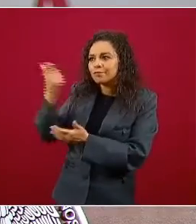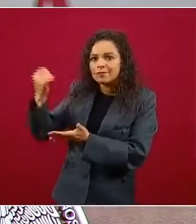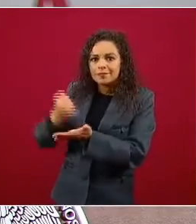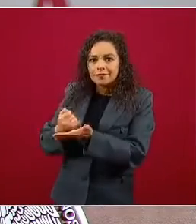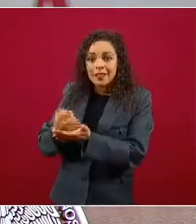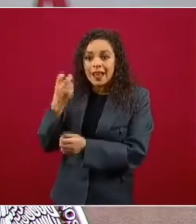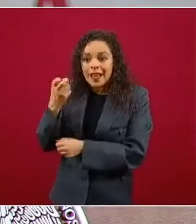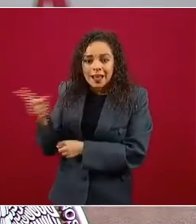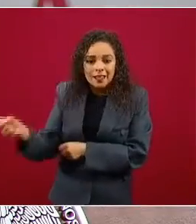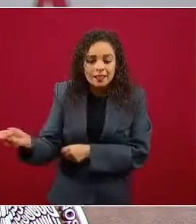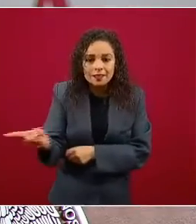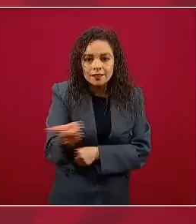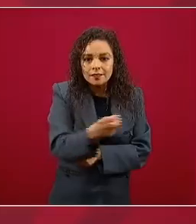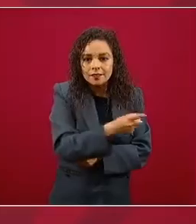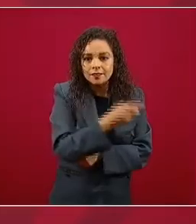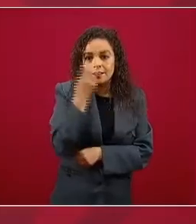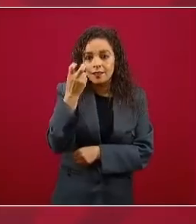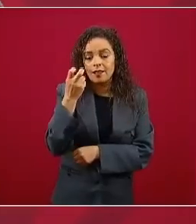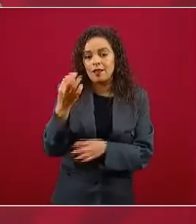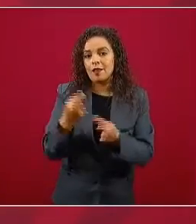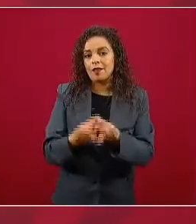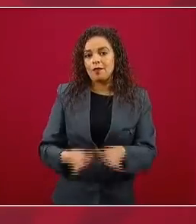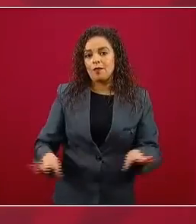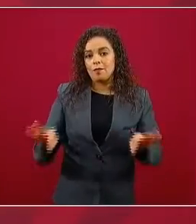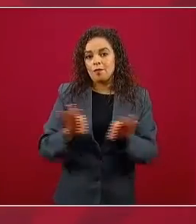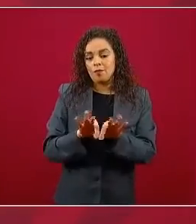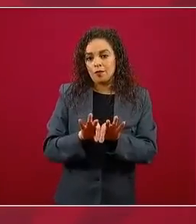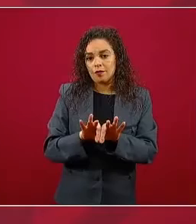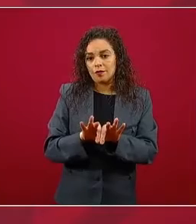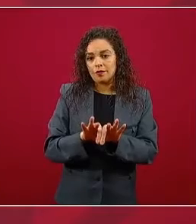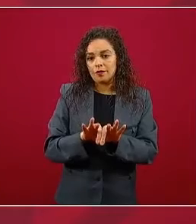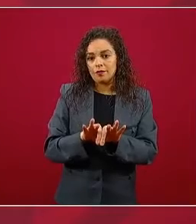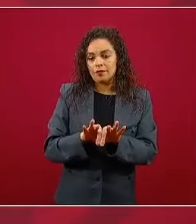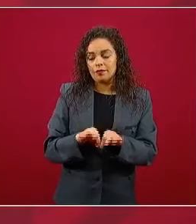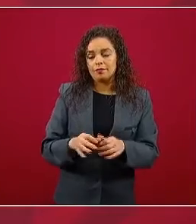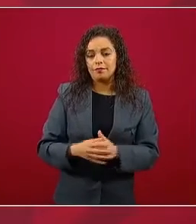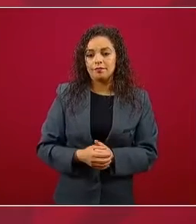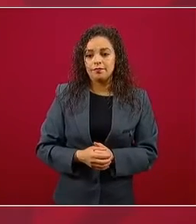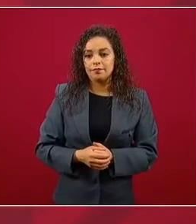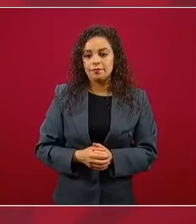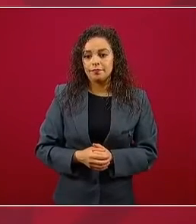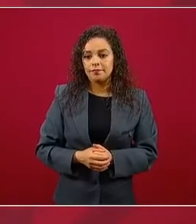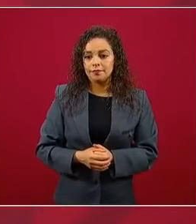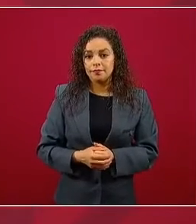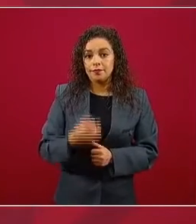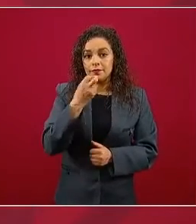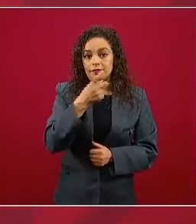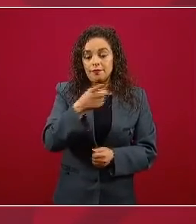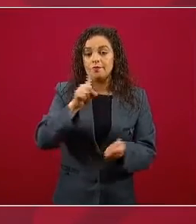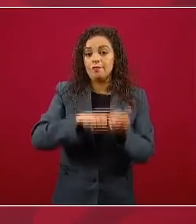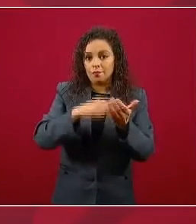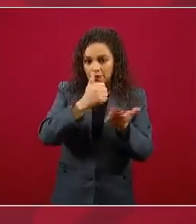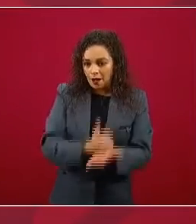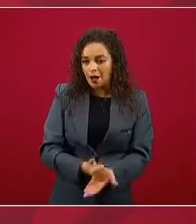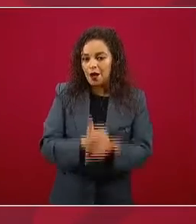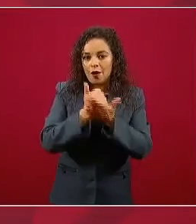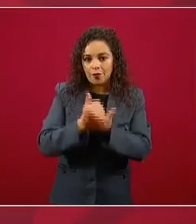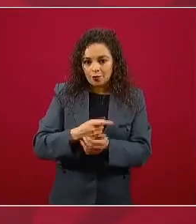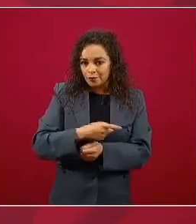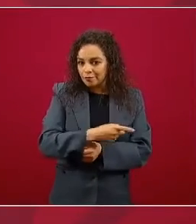para eso ellos contribuyen. ¿Sí? Entonces, muchos